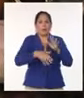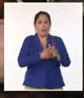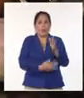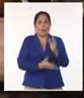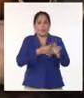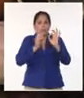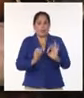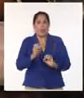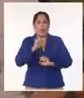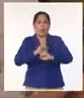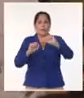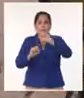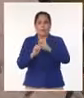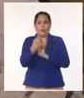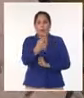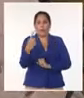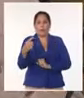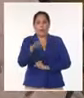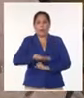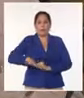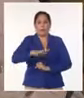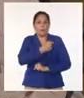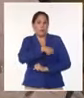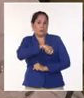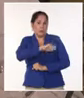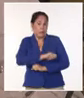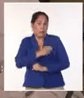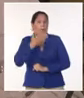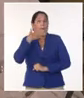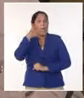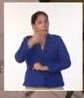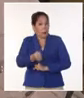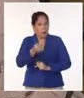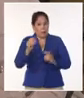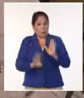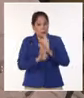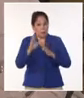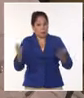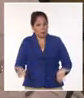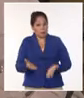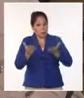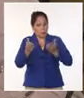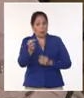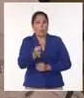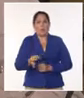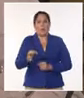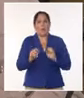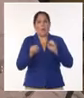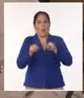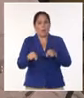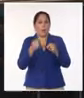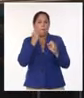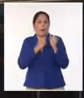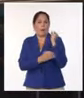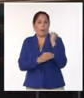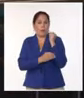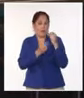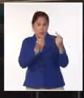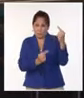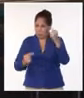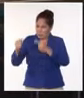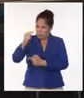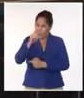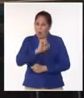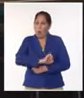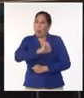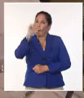estructura y sectores de la sociedad, para su efectiva materialización, con énfasis en el municipio. De ahí que es primordial lograr la